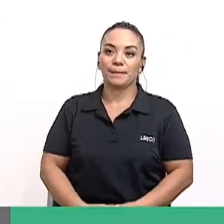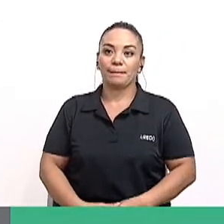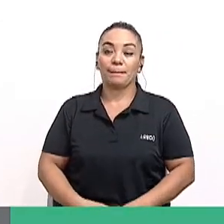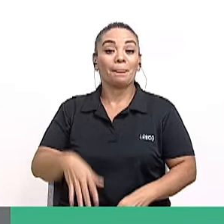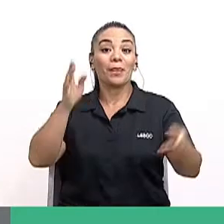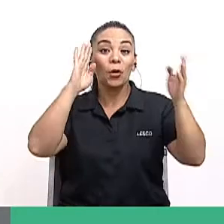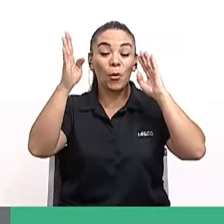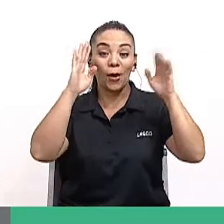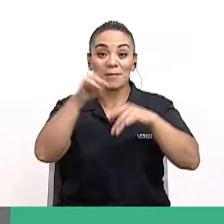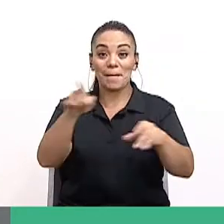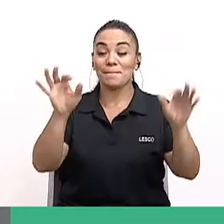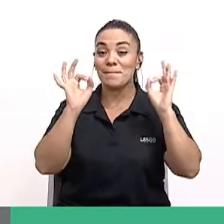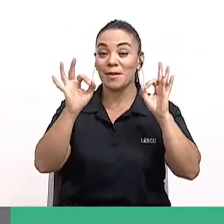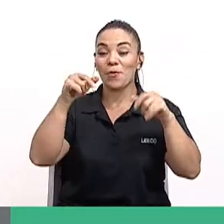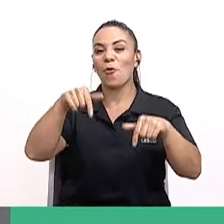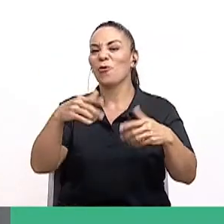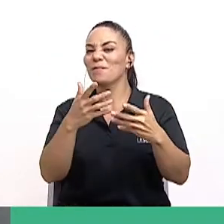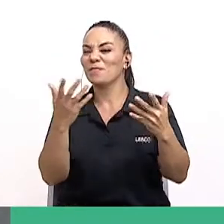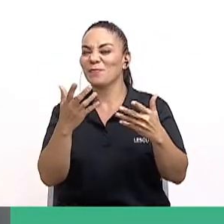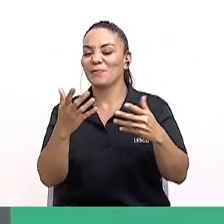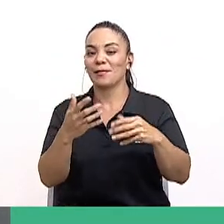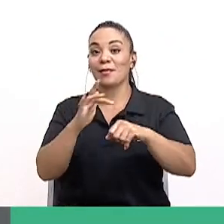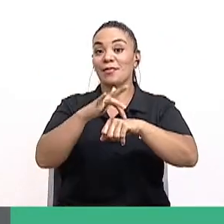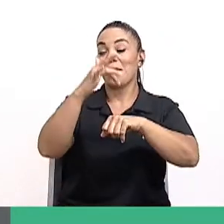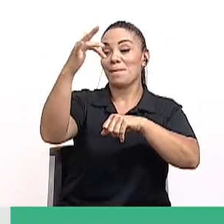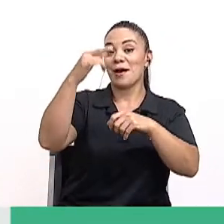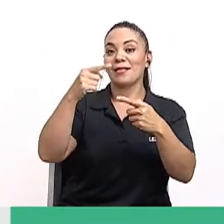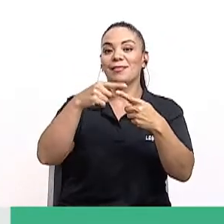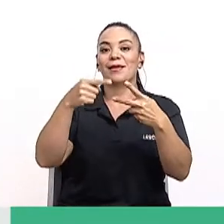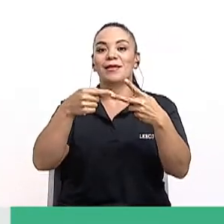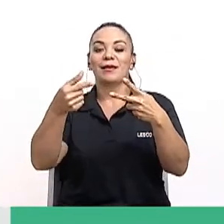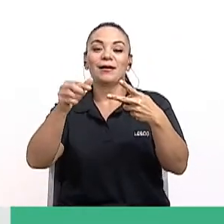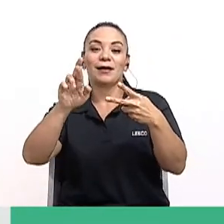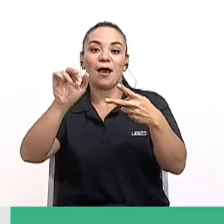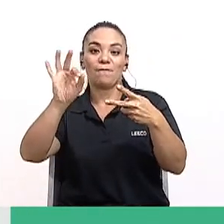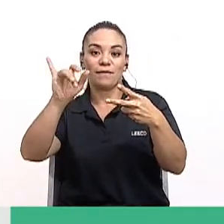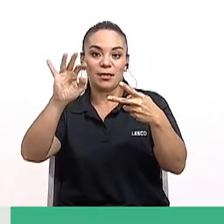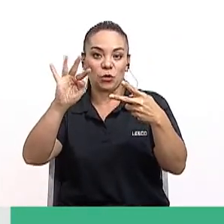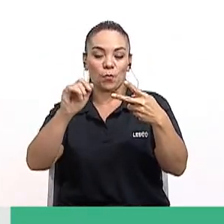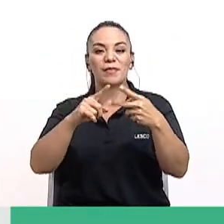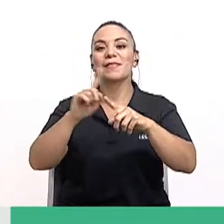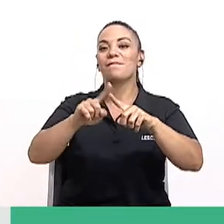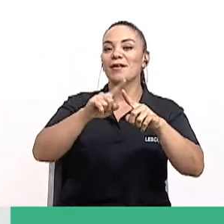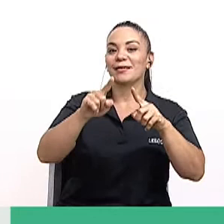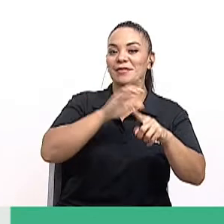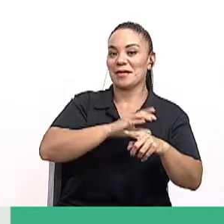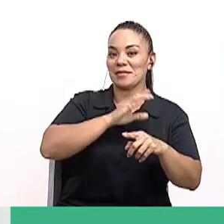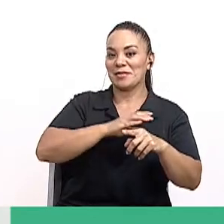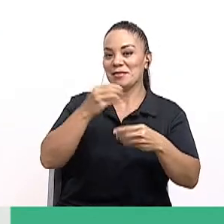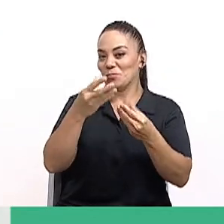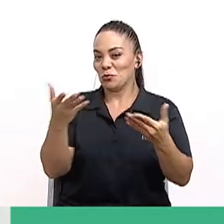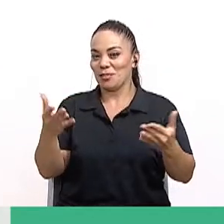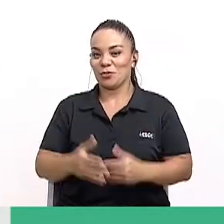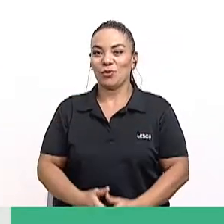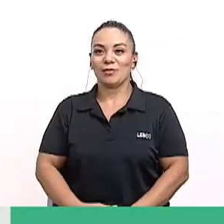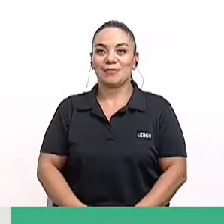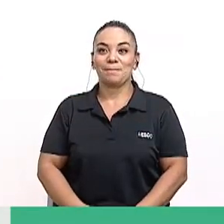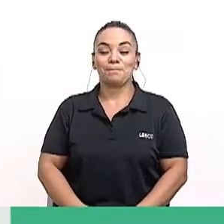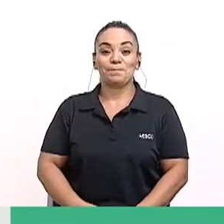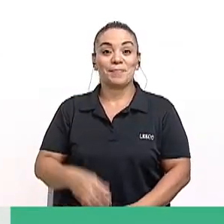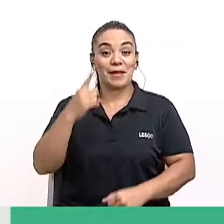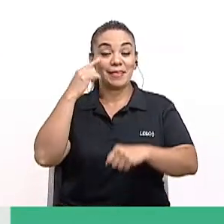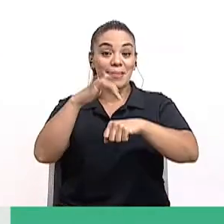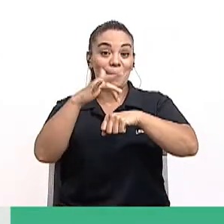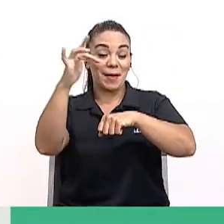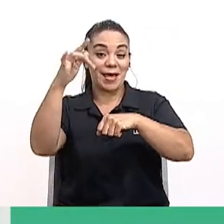Hola, ¿cómo están? Hoy hablaremos sobre el diamante y el grafito, diferencias, características y mucho más. El diamante y